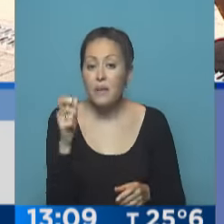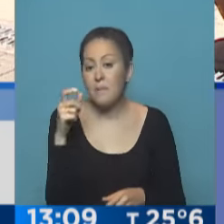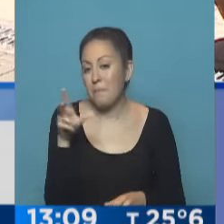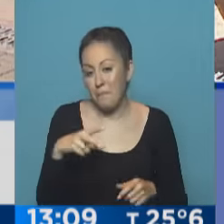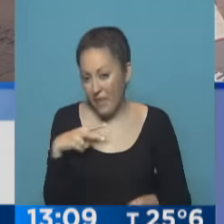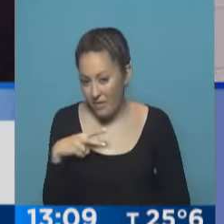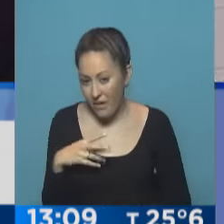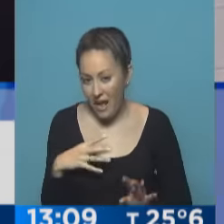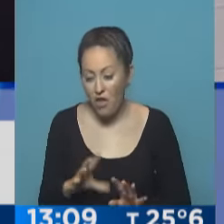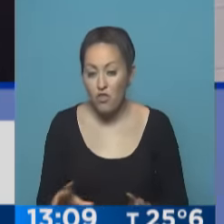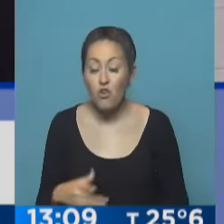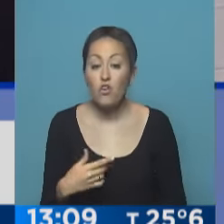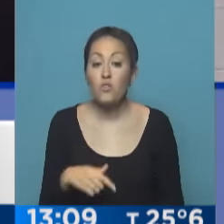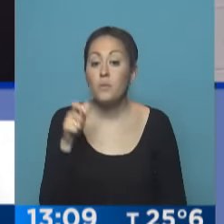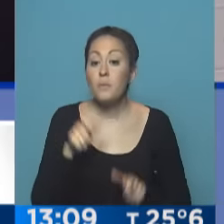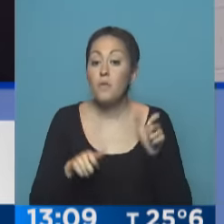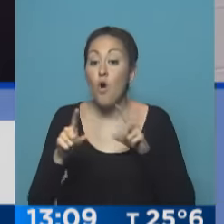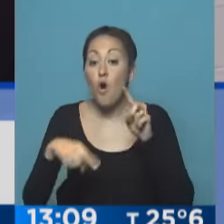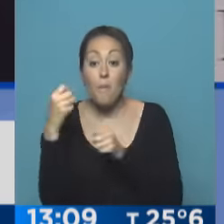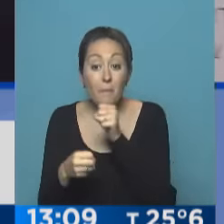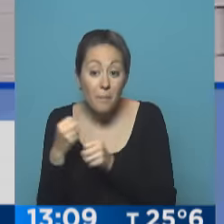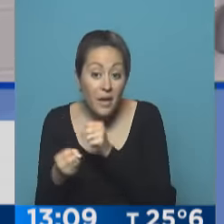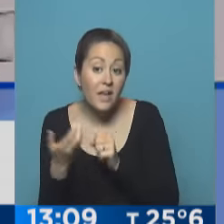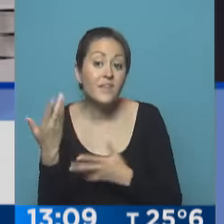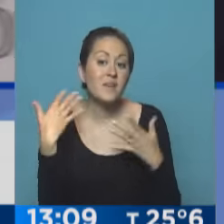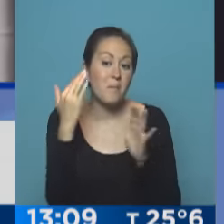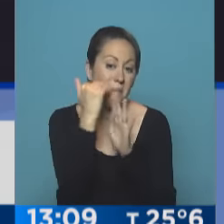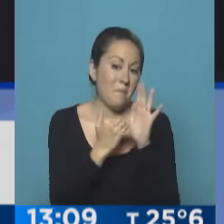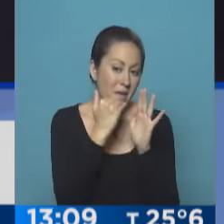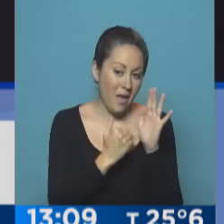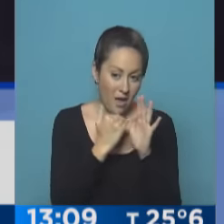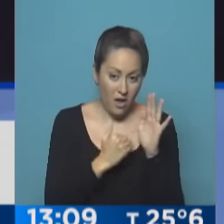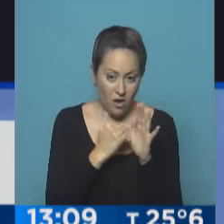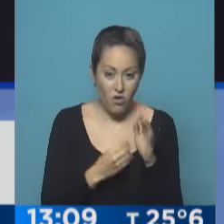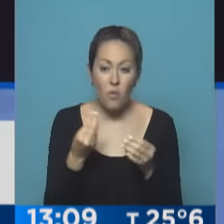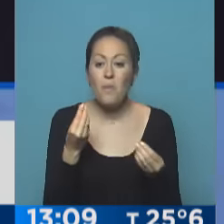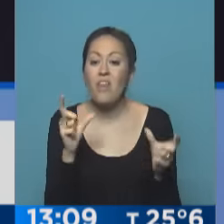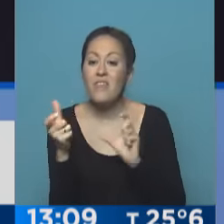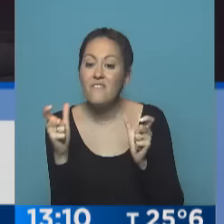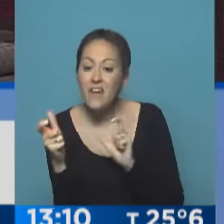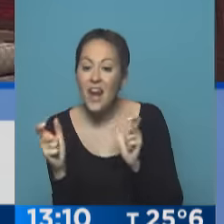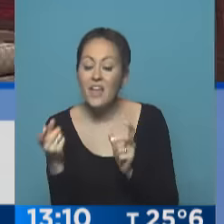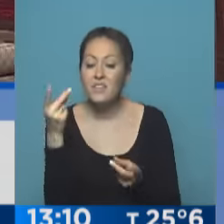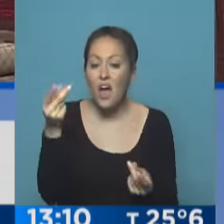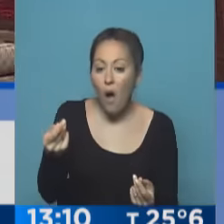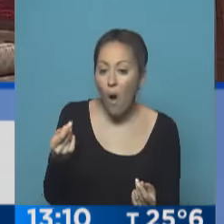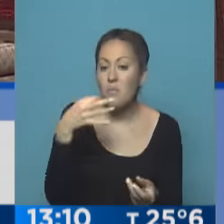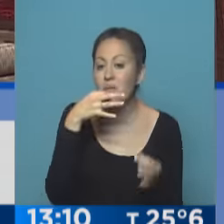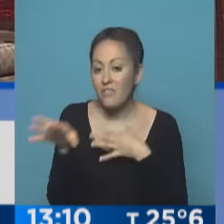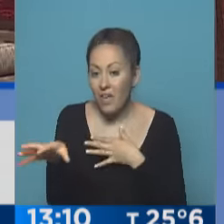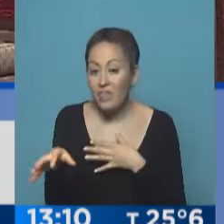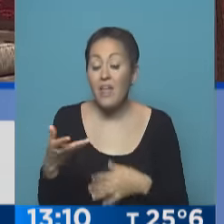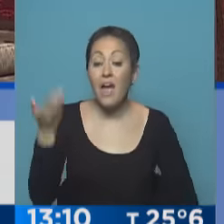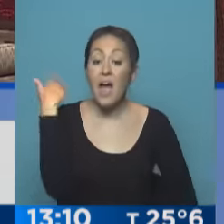pero el mayorista suele ser un poquito más bajo porque es más bajo la diferencia entre la compra y la venta por eso se ayer se